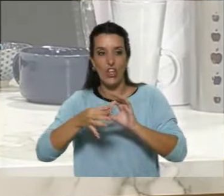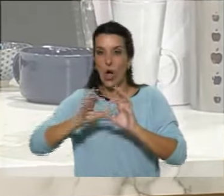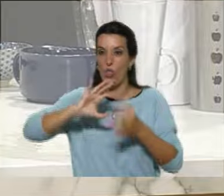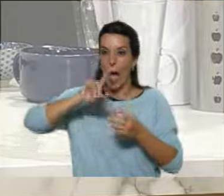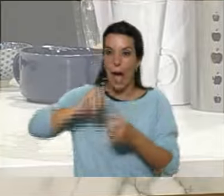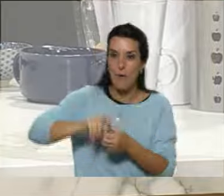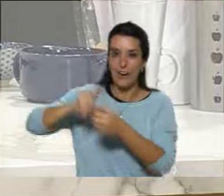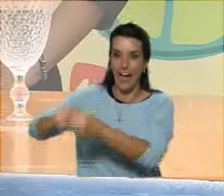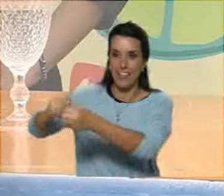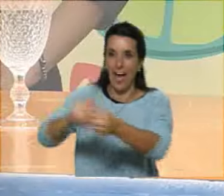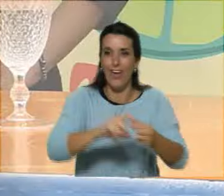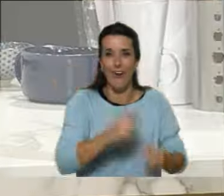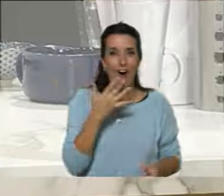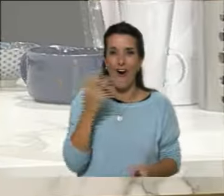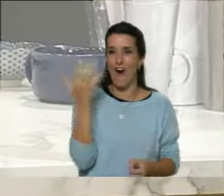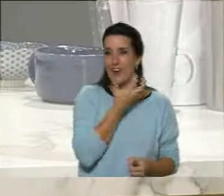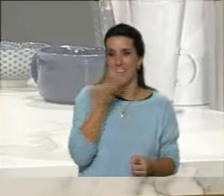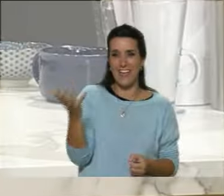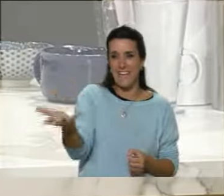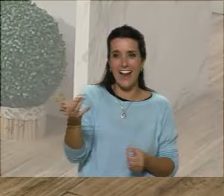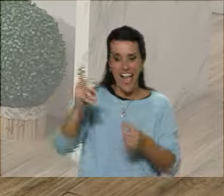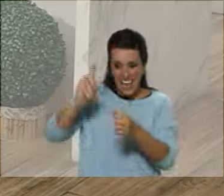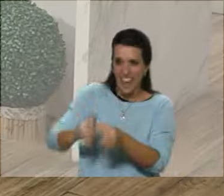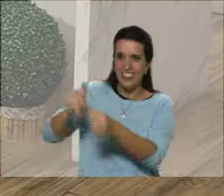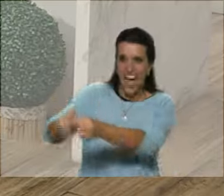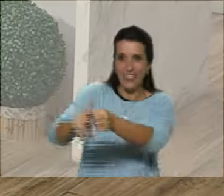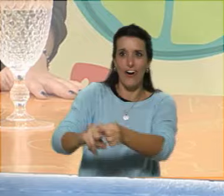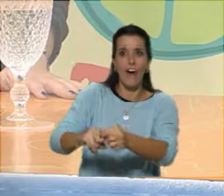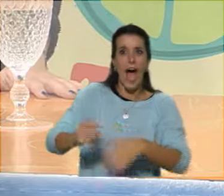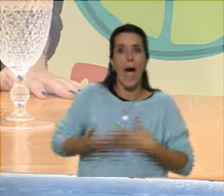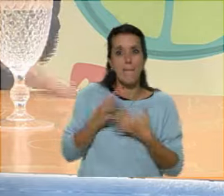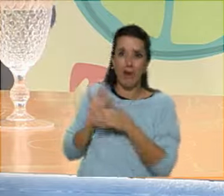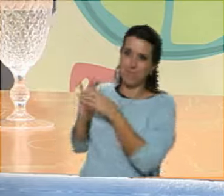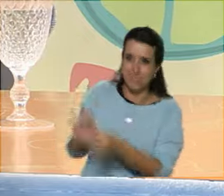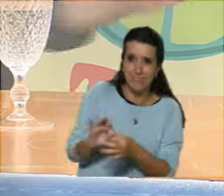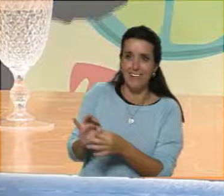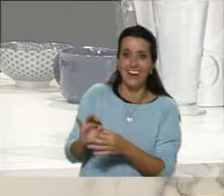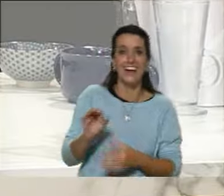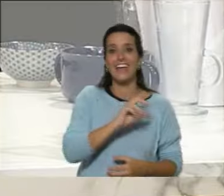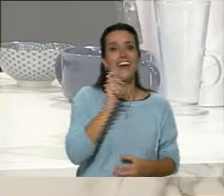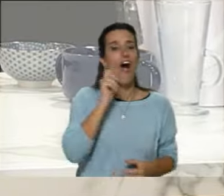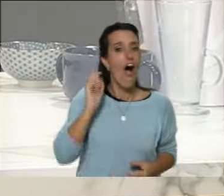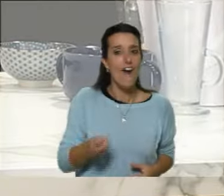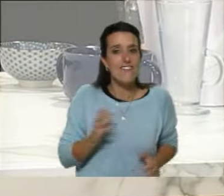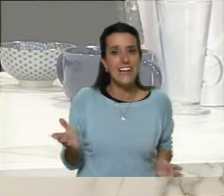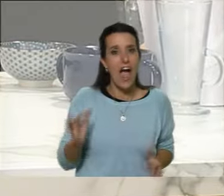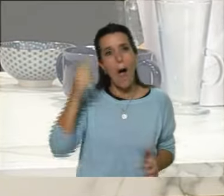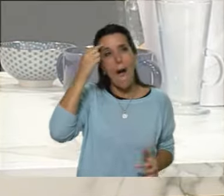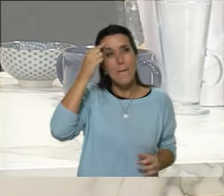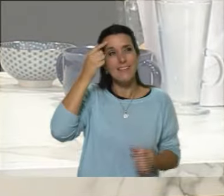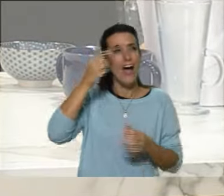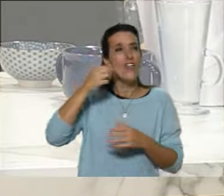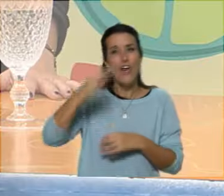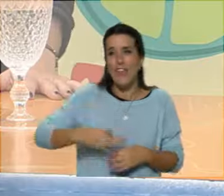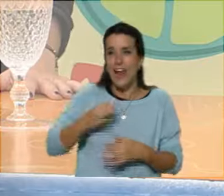no, y los candados. Es a mí horrible. Sí, estoy totalmente de acuerdo. Vos no puedes, claro, no puedes obligar a que te amen. Claro. No, ni encadenarte, ni pensar que vas a estar ahí todo